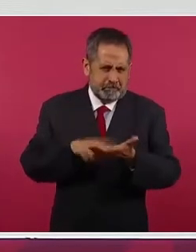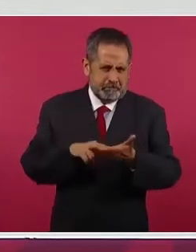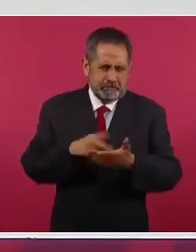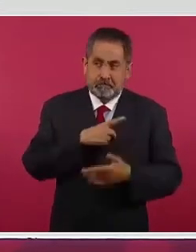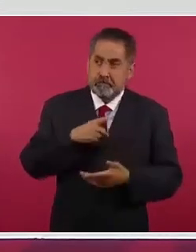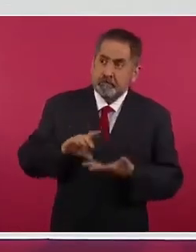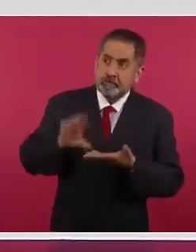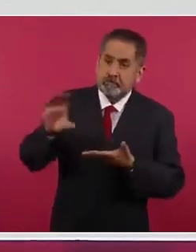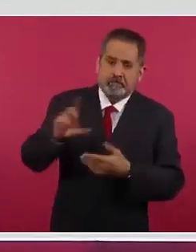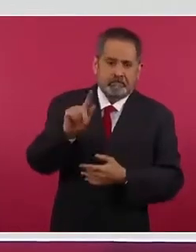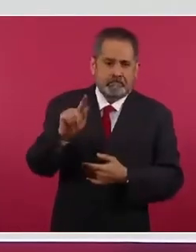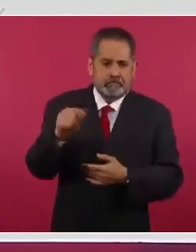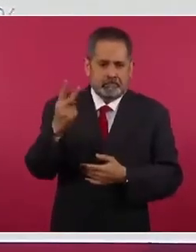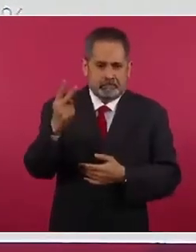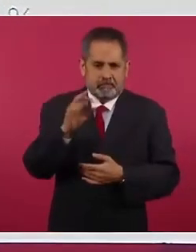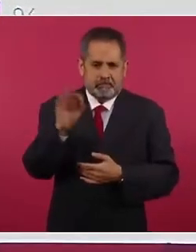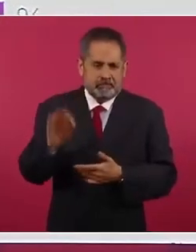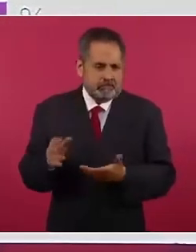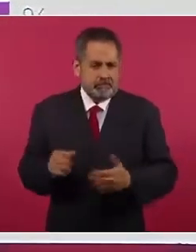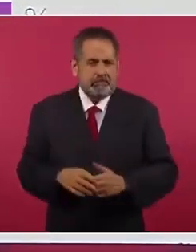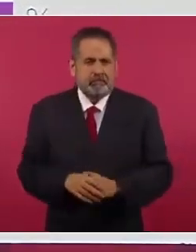72.